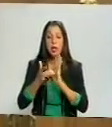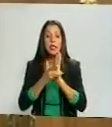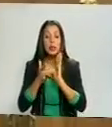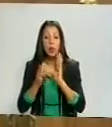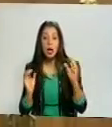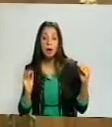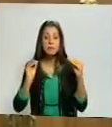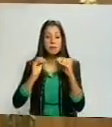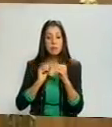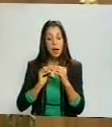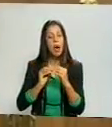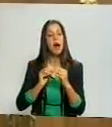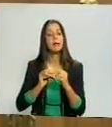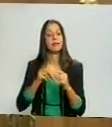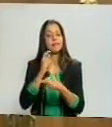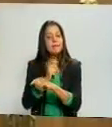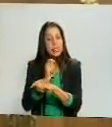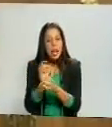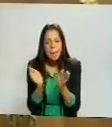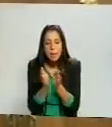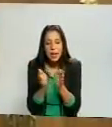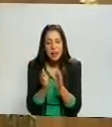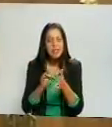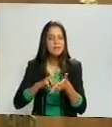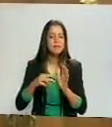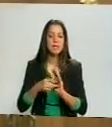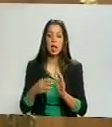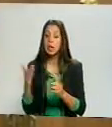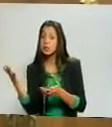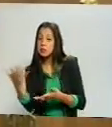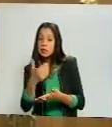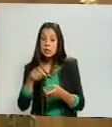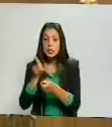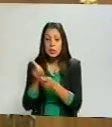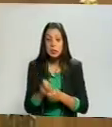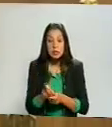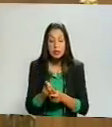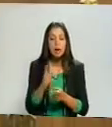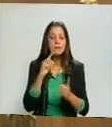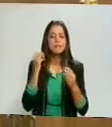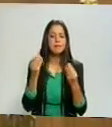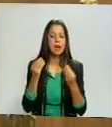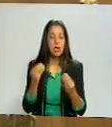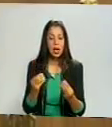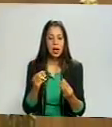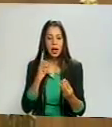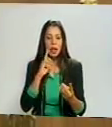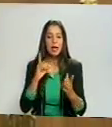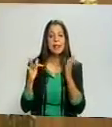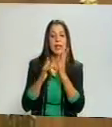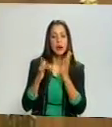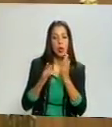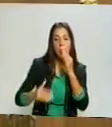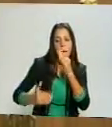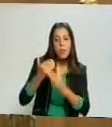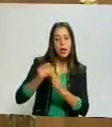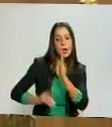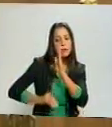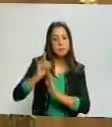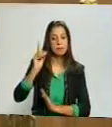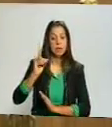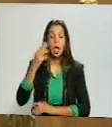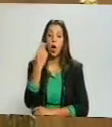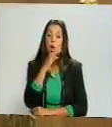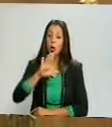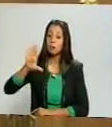a la pequeña minería. Es decir, la reinversión en el arco minero de Orinoco para mejorar las técnicas. Nuestro